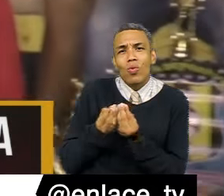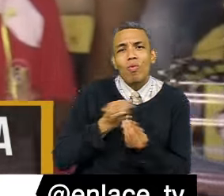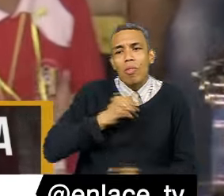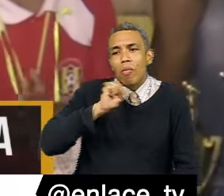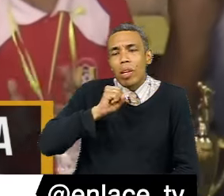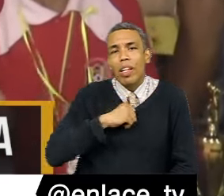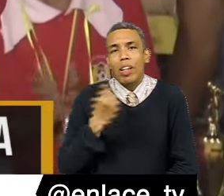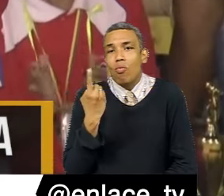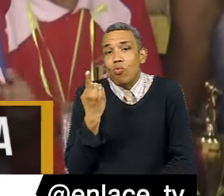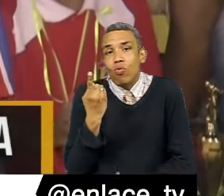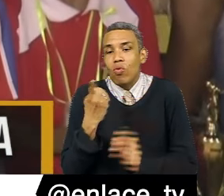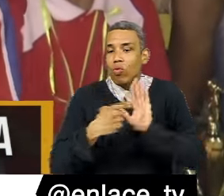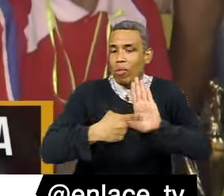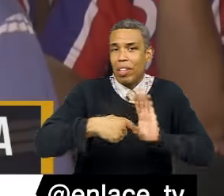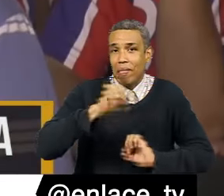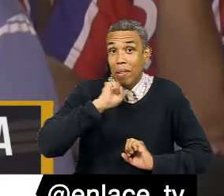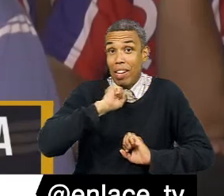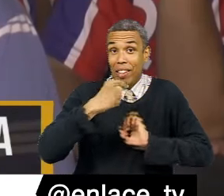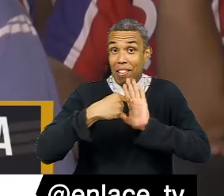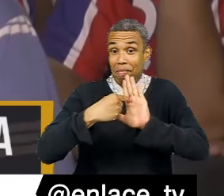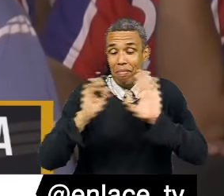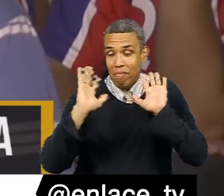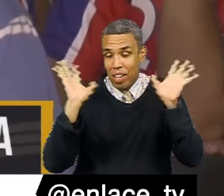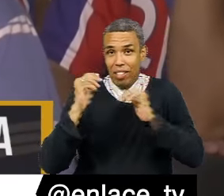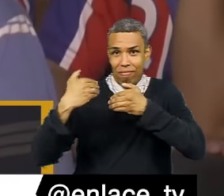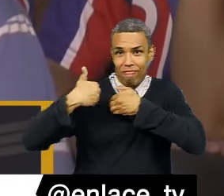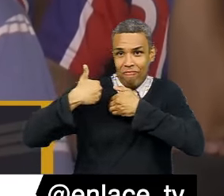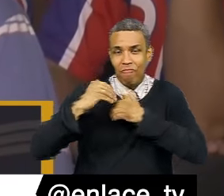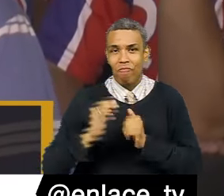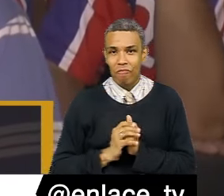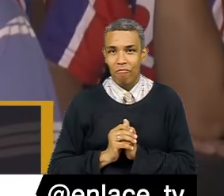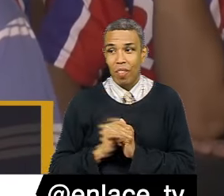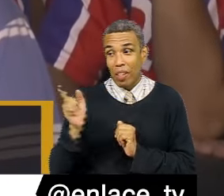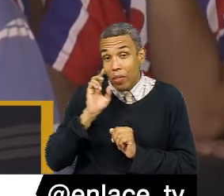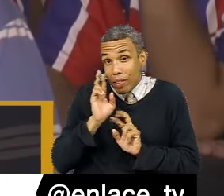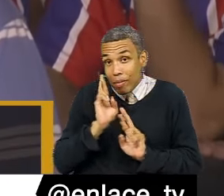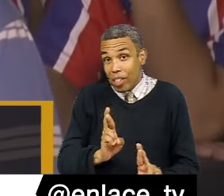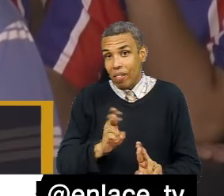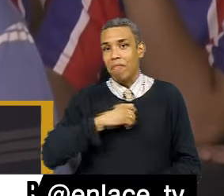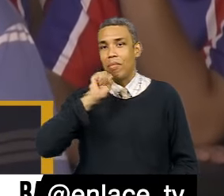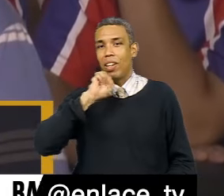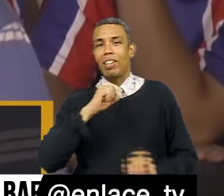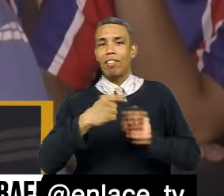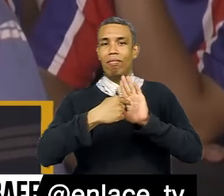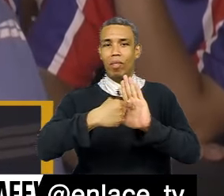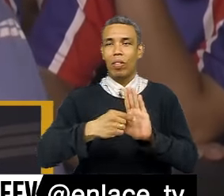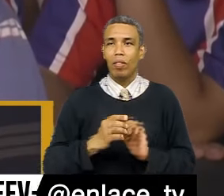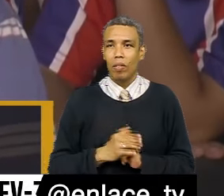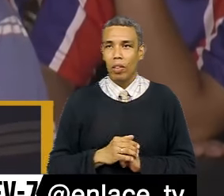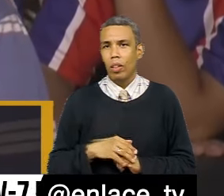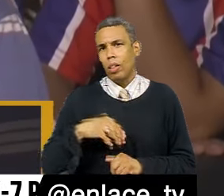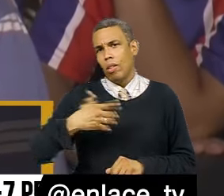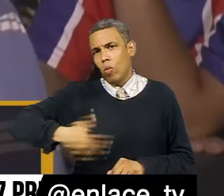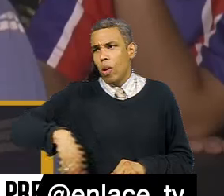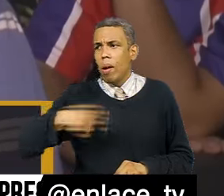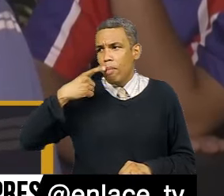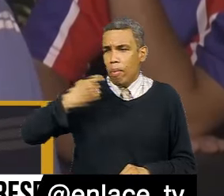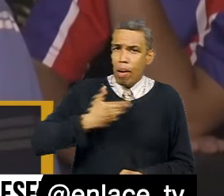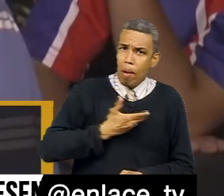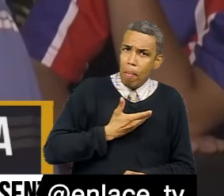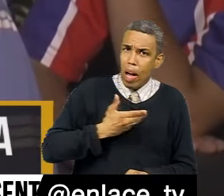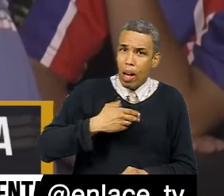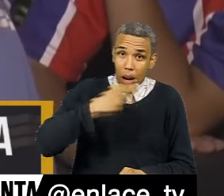a Santander en el torneo nacional. Significó mucho para nosotros, el esfuerzo se vio reflejado tanto los padres de familia como este